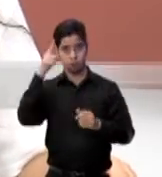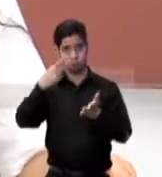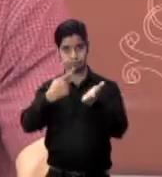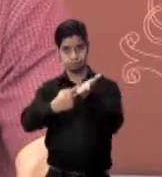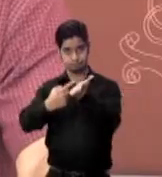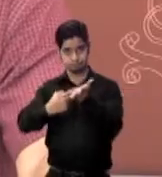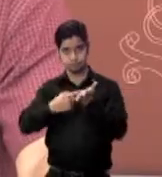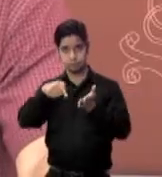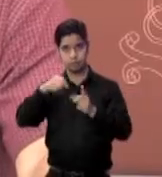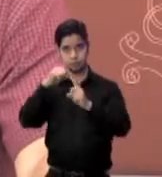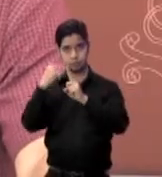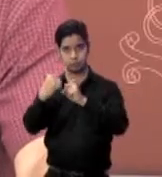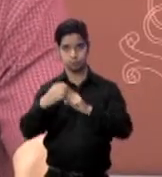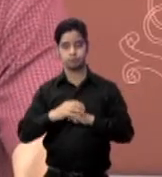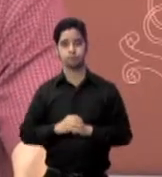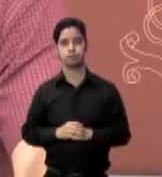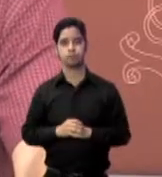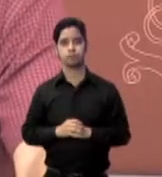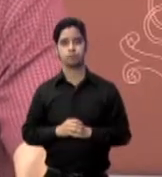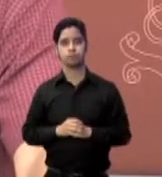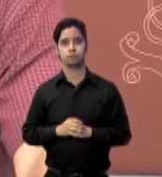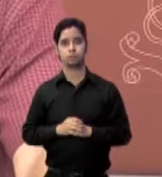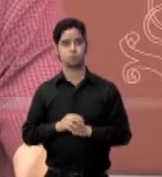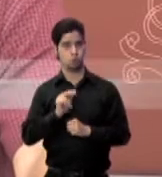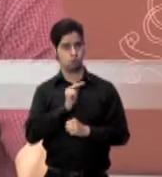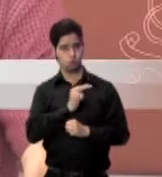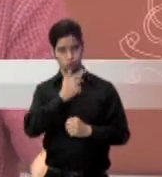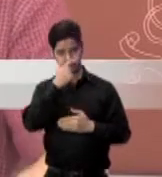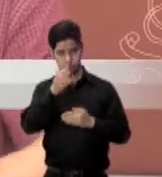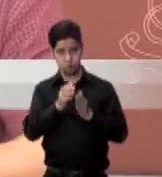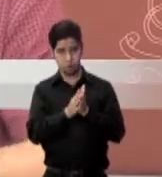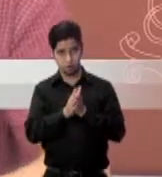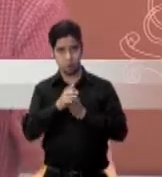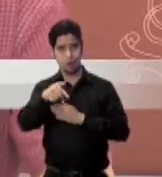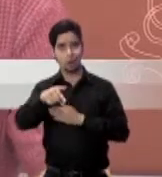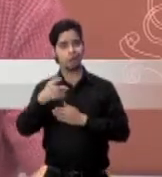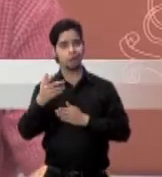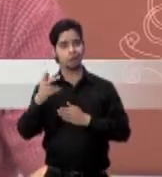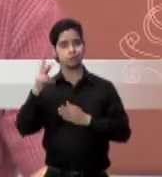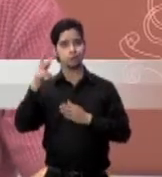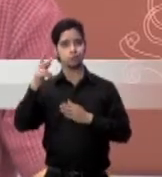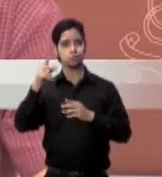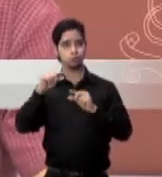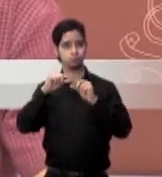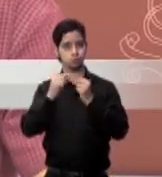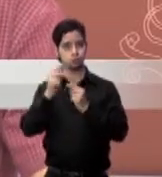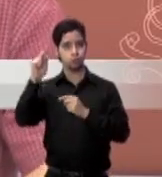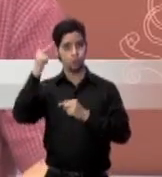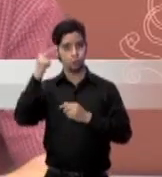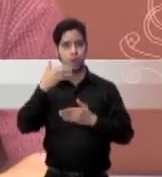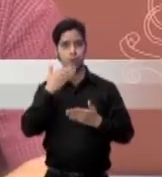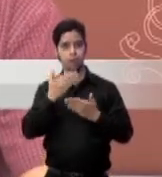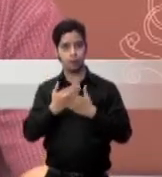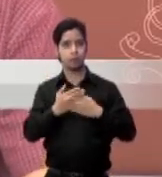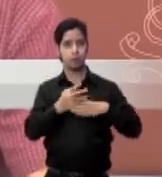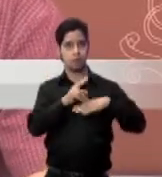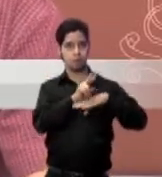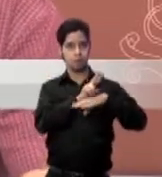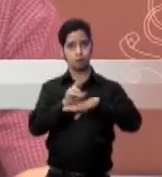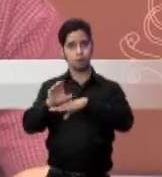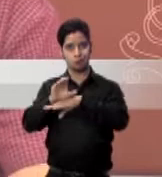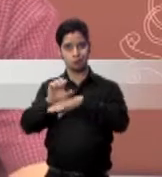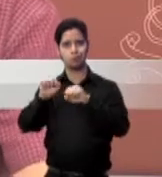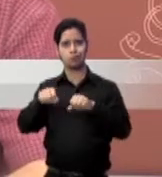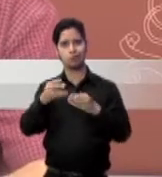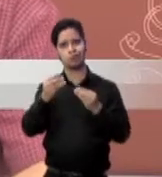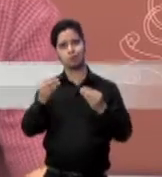esta situación. Confiamos pues en que esta administración, pues, por el bien de los pueblos de Vieques y Culebra, se pueda resolver,